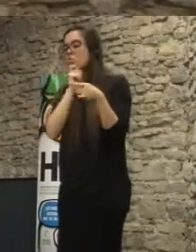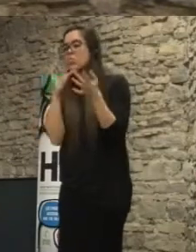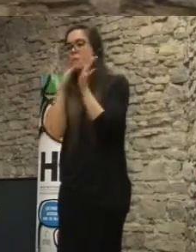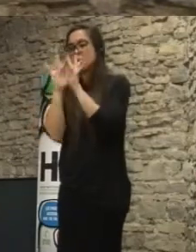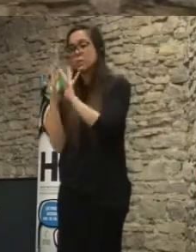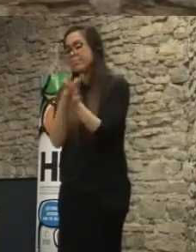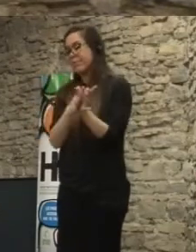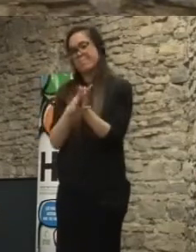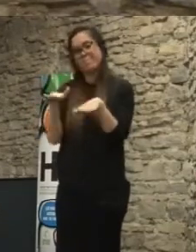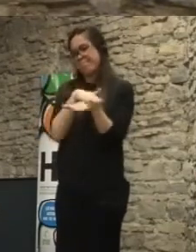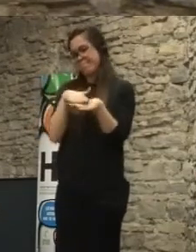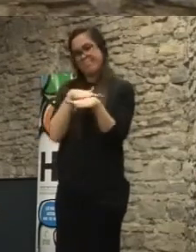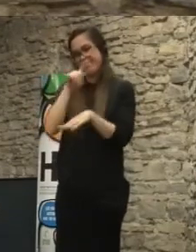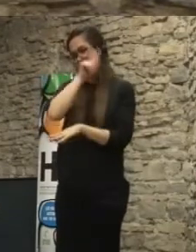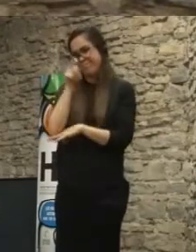es fundamental, ¿no?